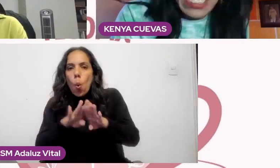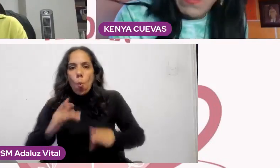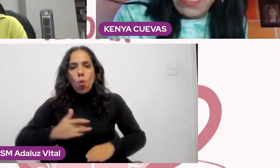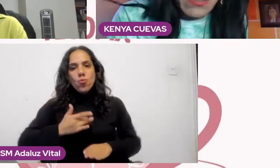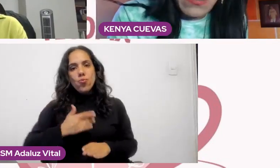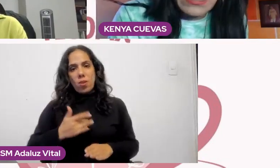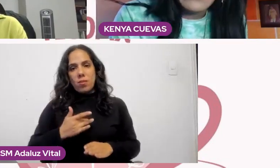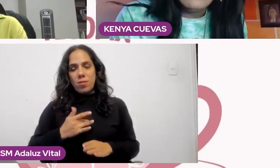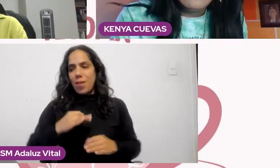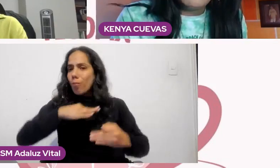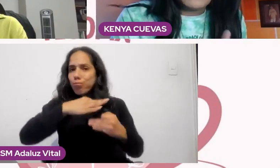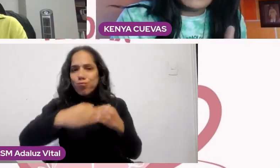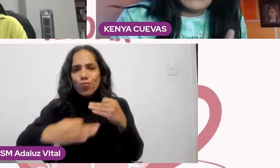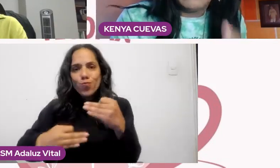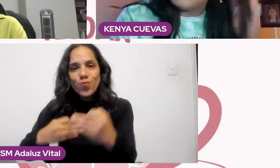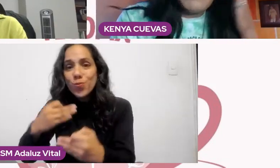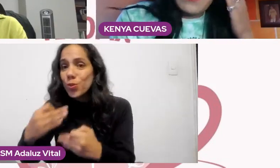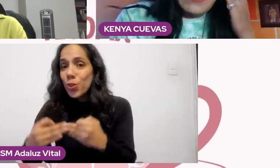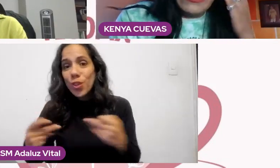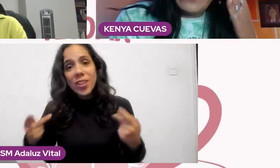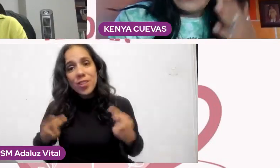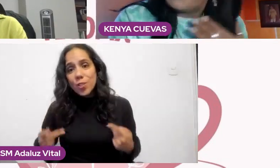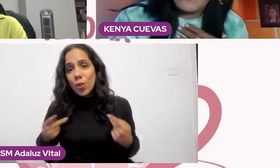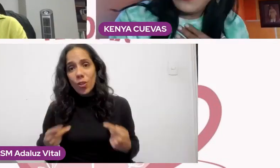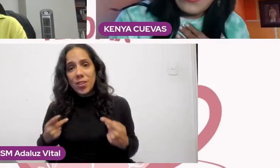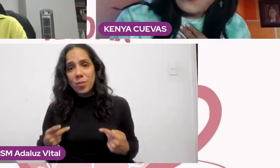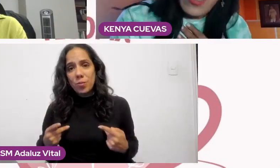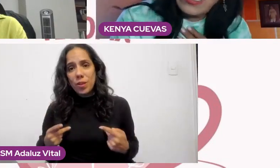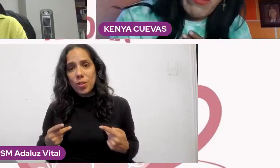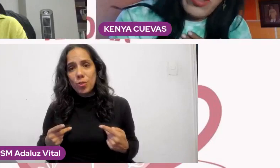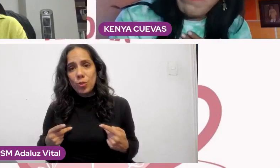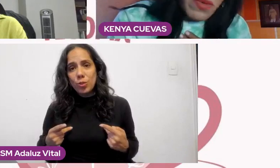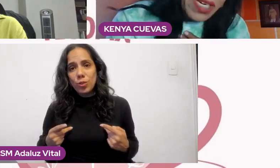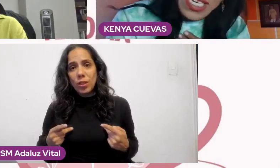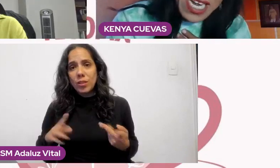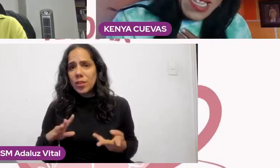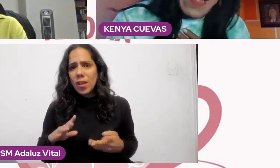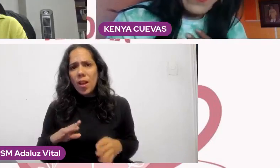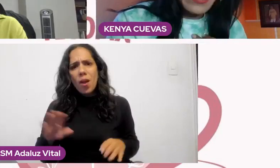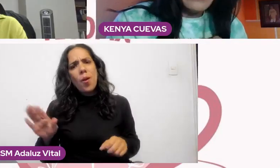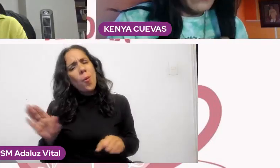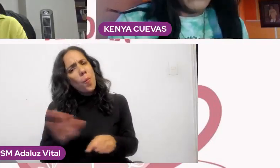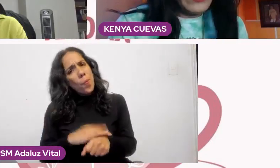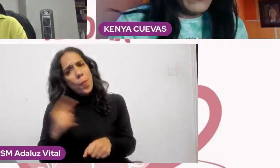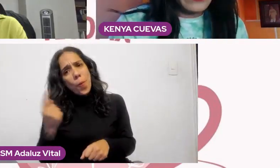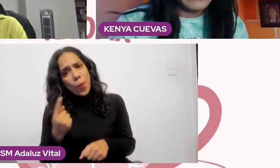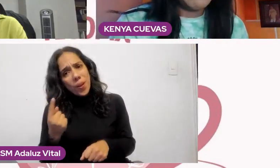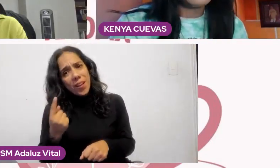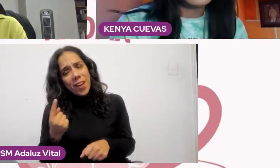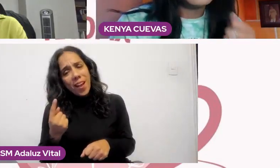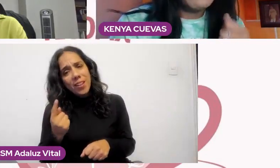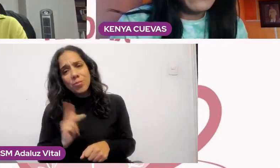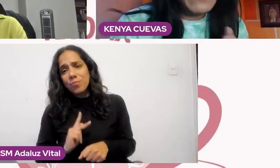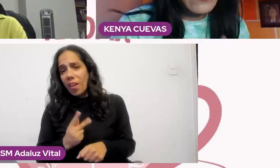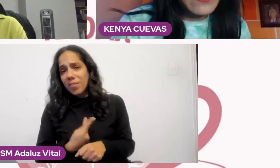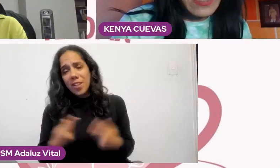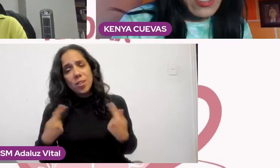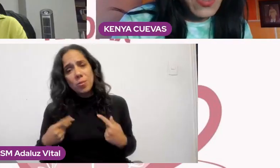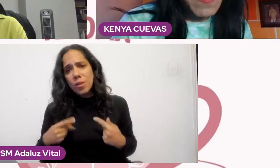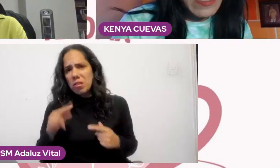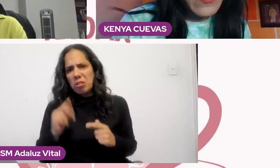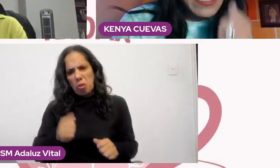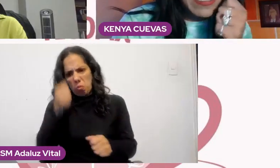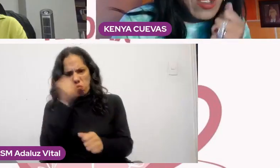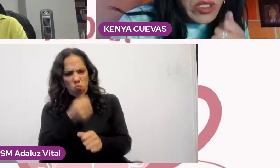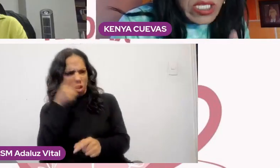A todas las personas, porque yo siempre he dicho, las personas trans no queremos imponer nada. Lo único que queremos es respeto a nuestros